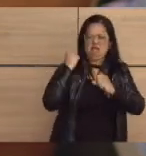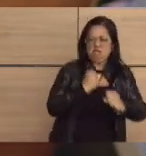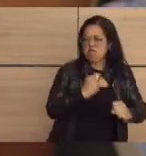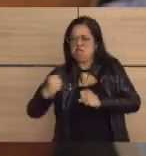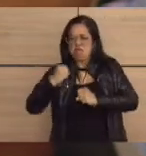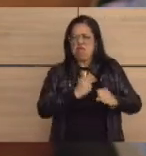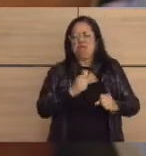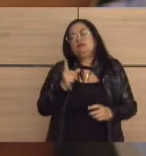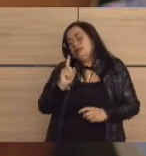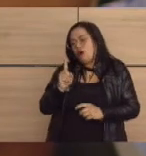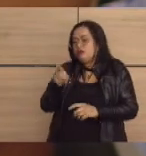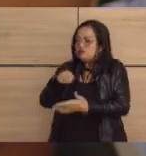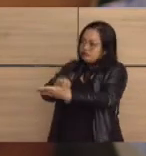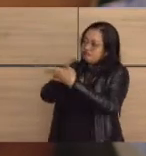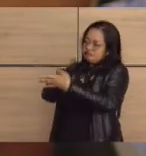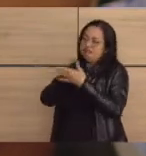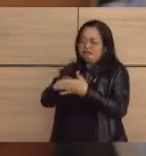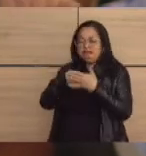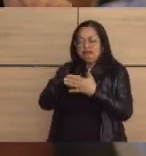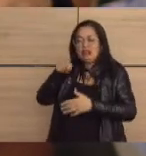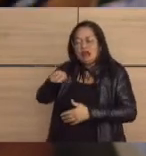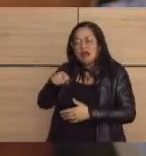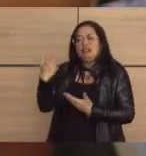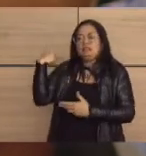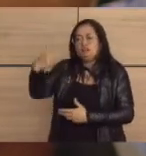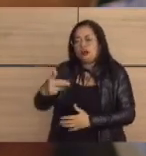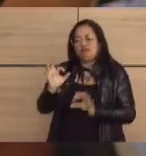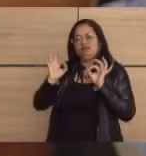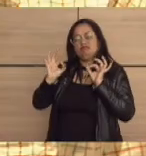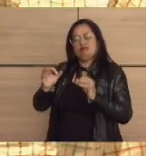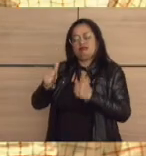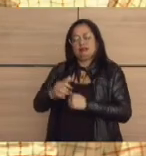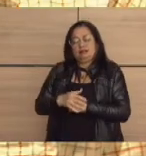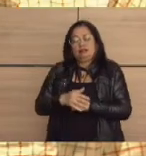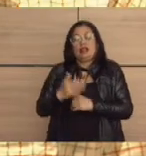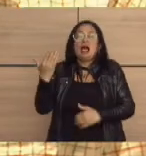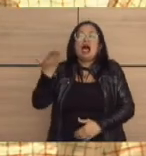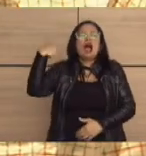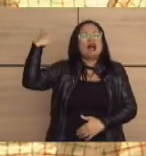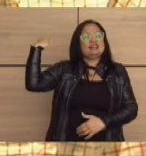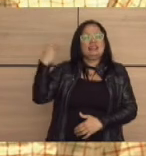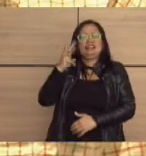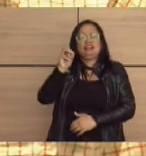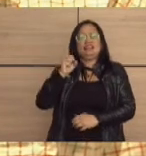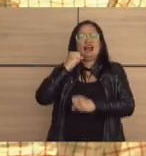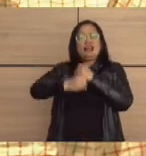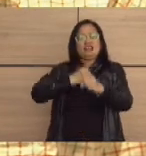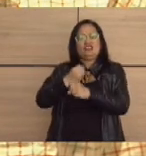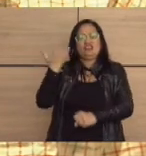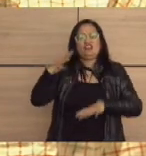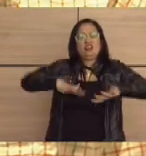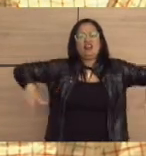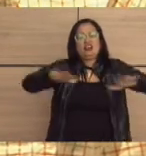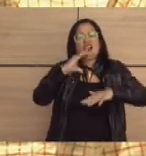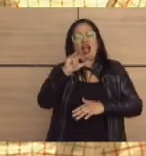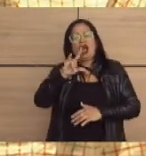Y tenemos, por supuesto, que todavía hoy, hace apenas unos 30 años, fue encontrada en la región del Valle del Cauca, por allá